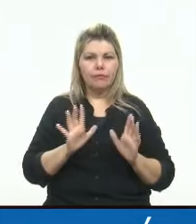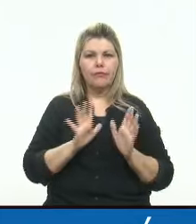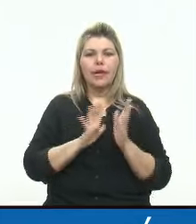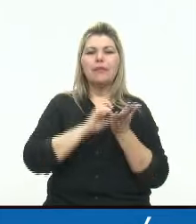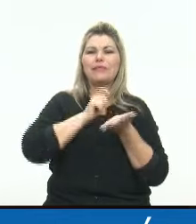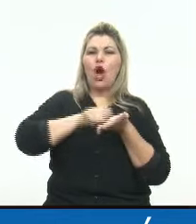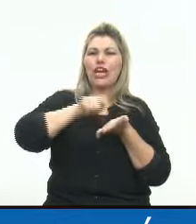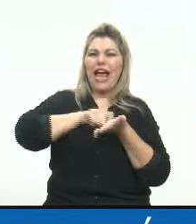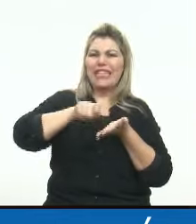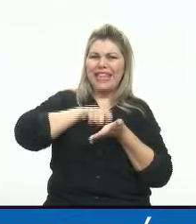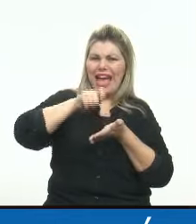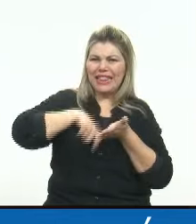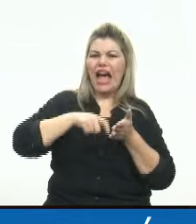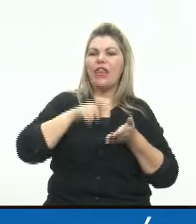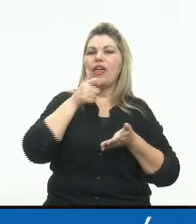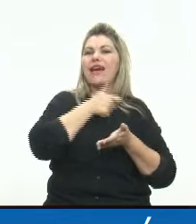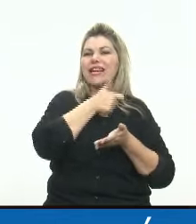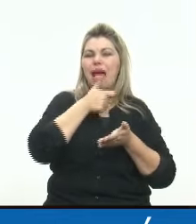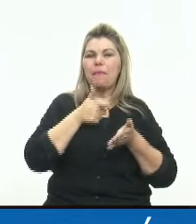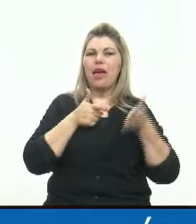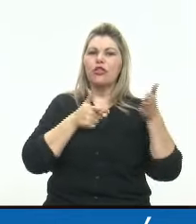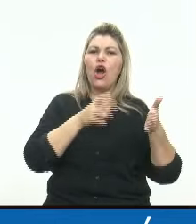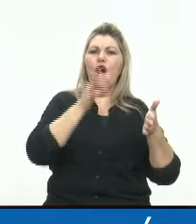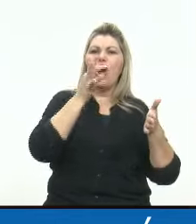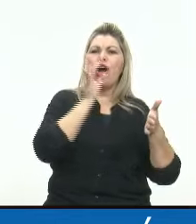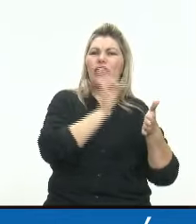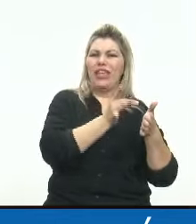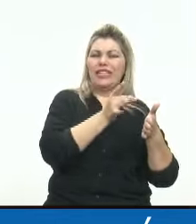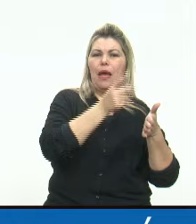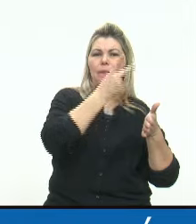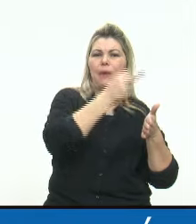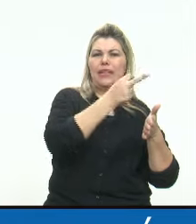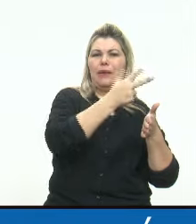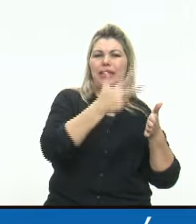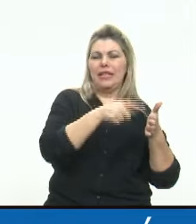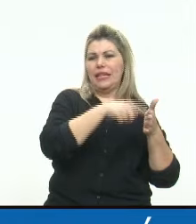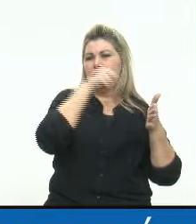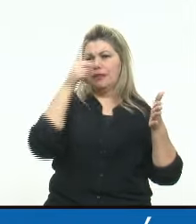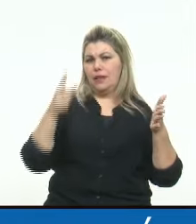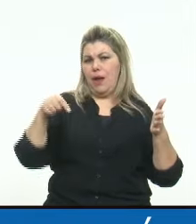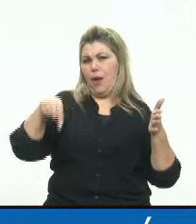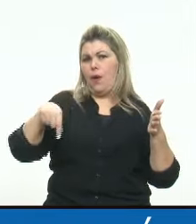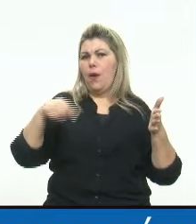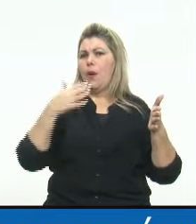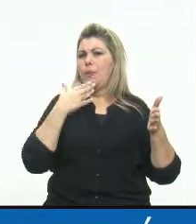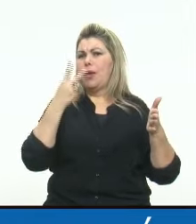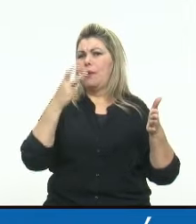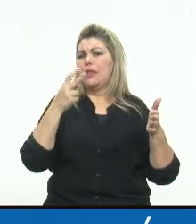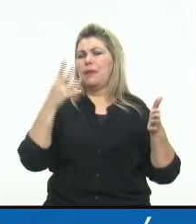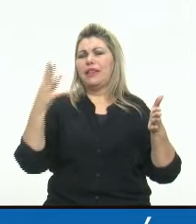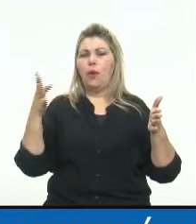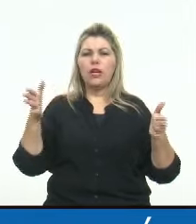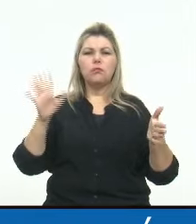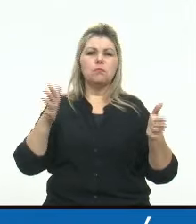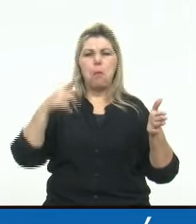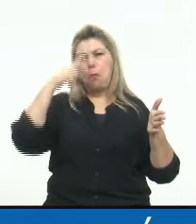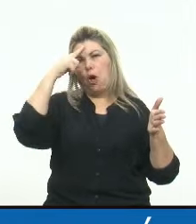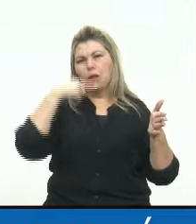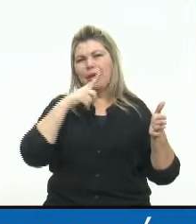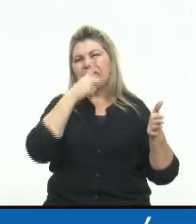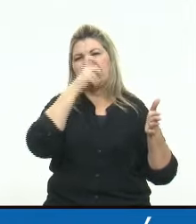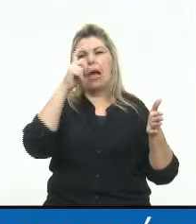de medicamentos oncológicos entre diciembre de 2023 y abril de 2024 se mantiene en un promedio mensual de